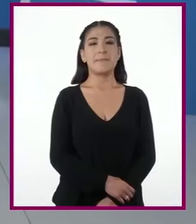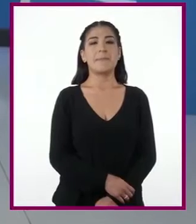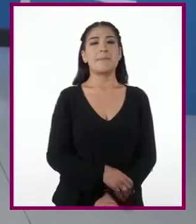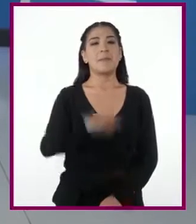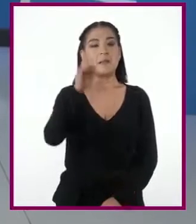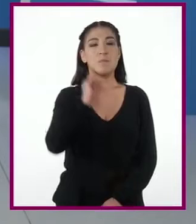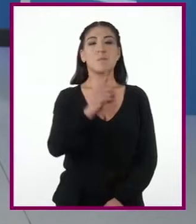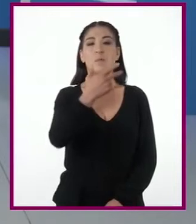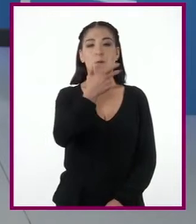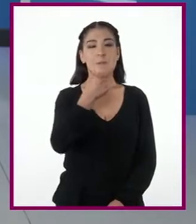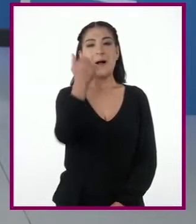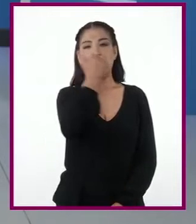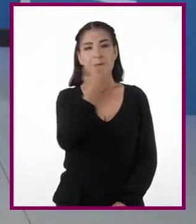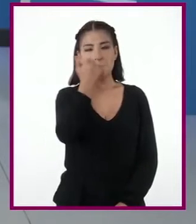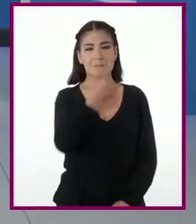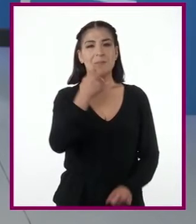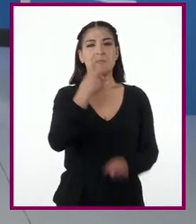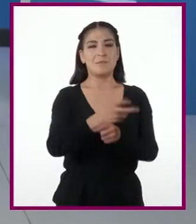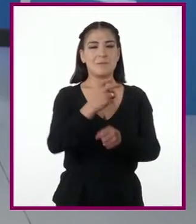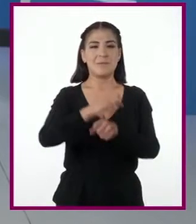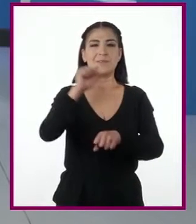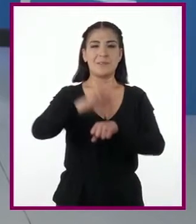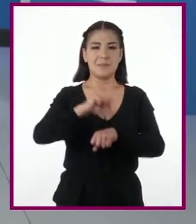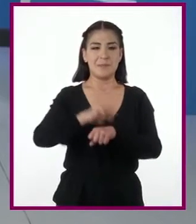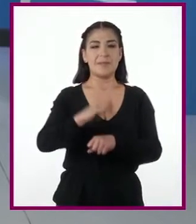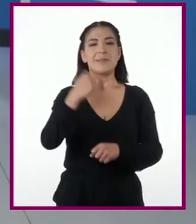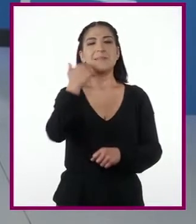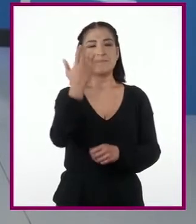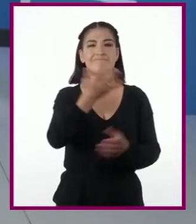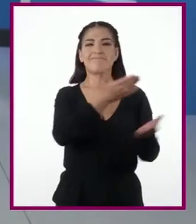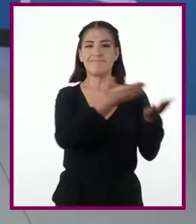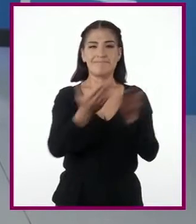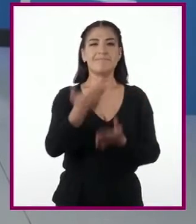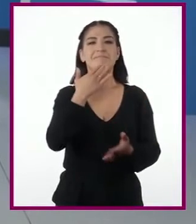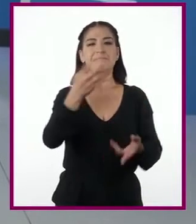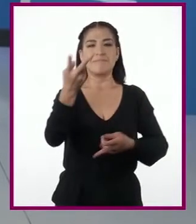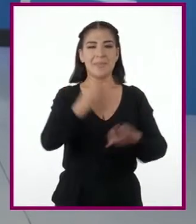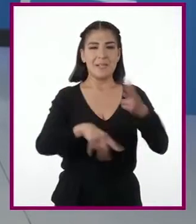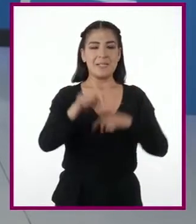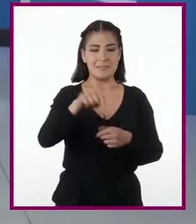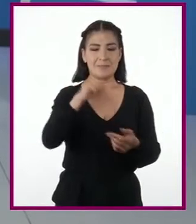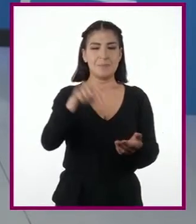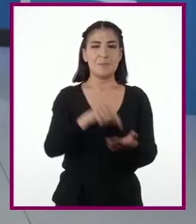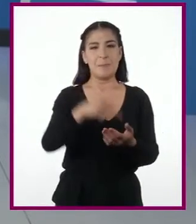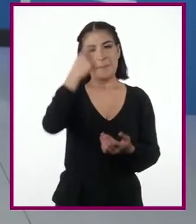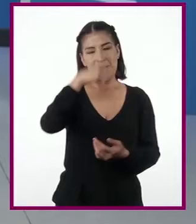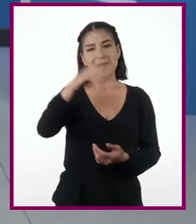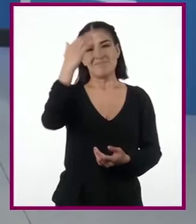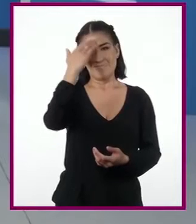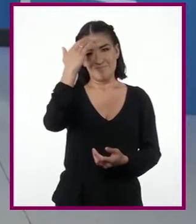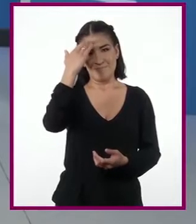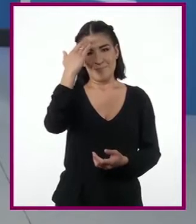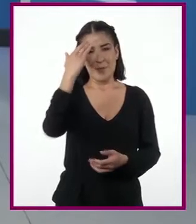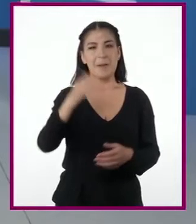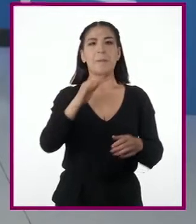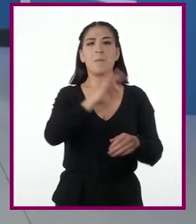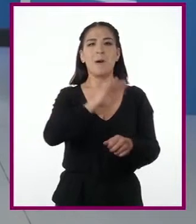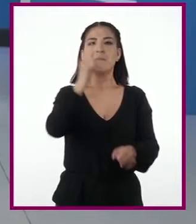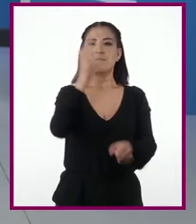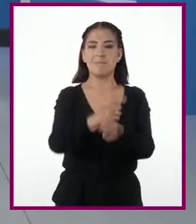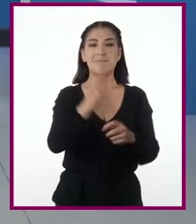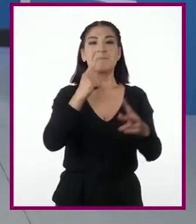Alumnas y alumnos de segundo grado de secundaria, les quiero dar la bienvenida a este espacio del conocimiento, en el que podrán descubrir que